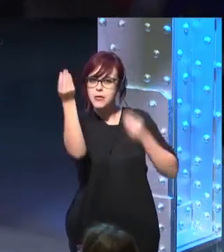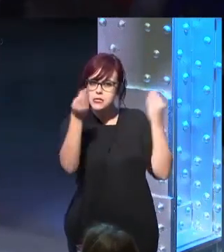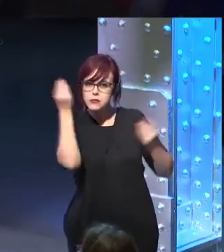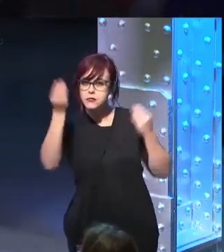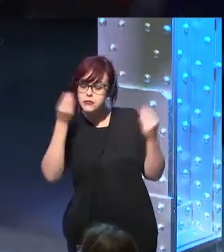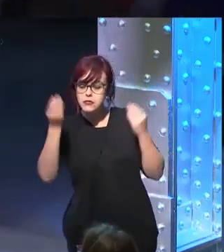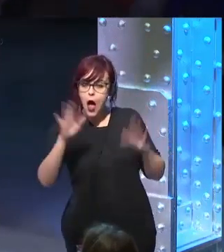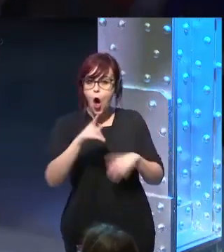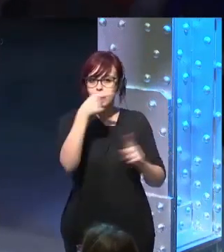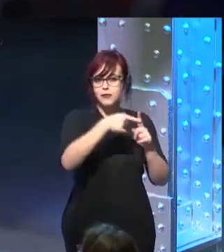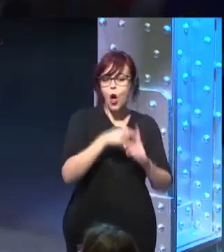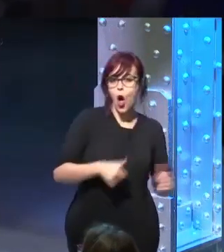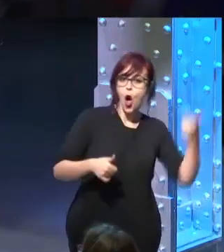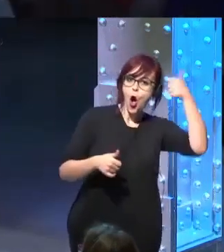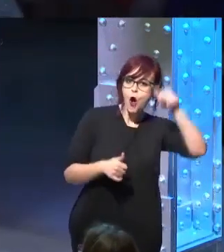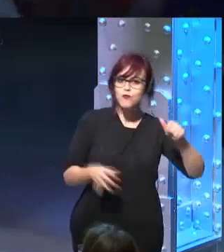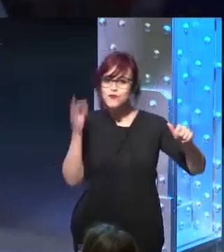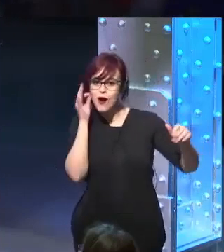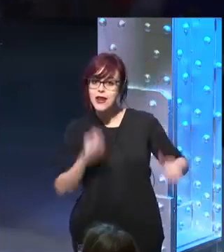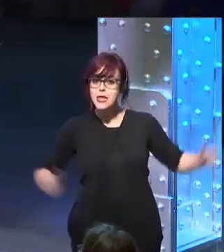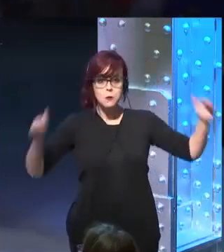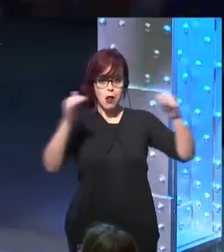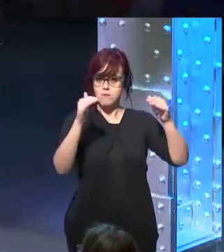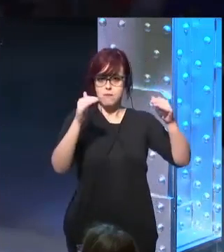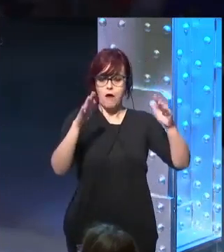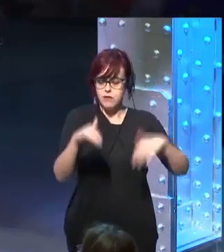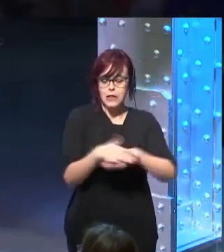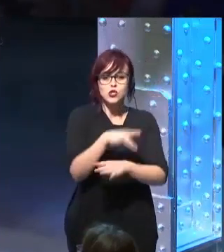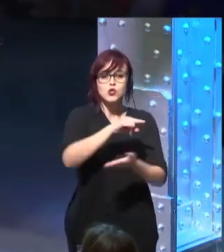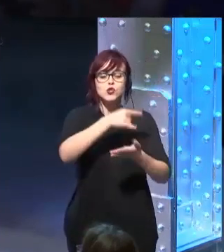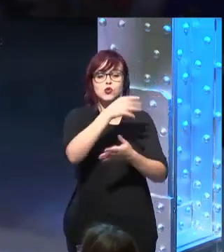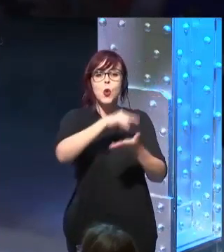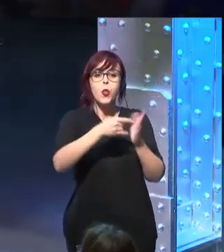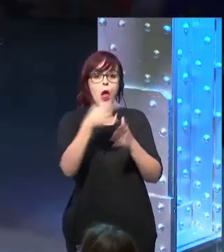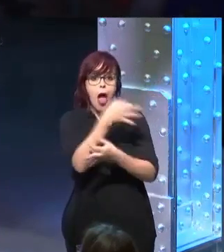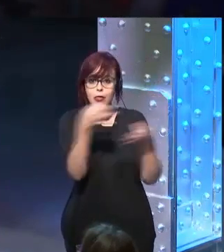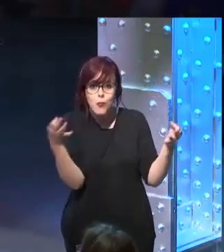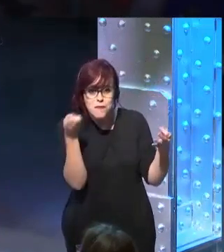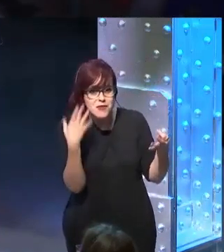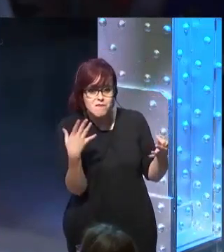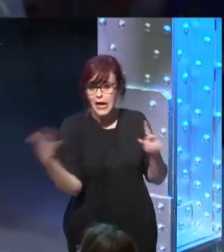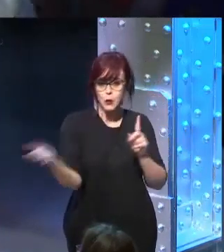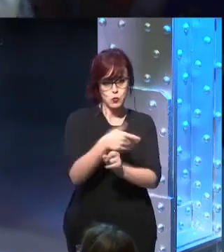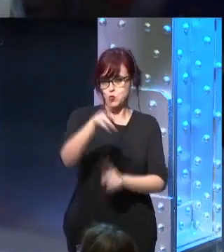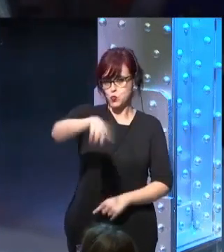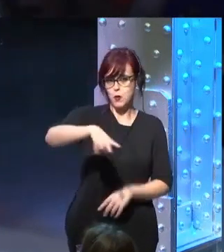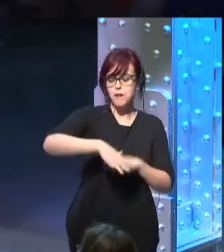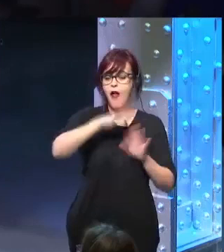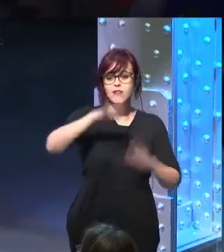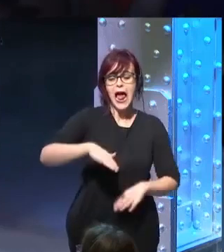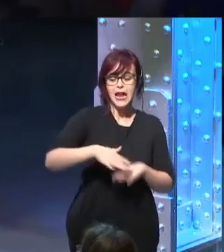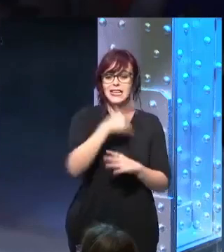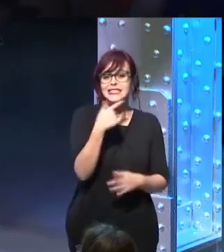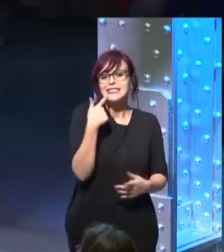cosas, pero no hemos encontrado ninguna solución adecuada. Pero digamos que volvemos otra vez muchas veces a los